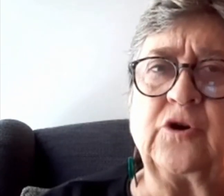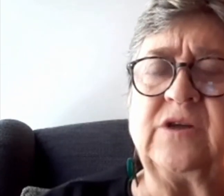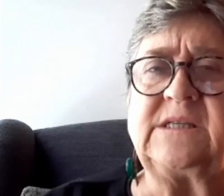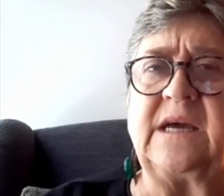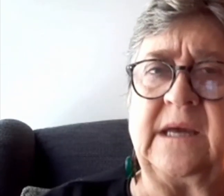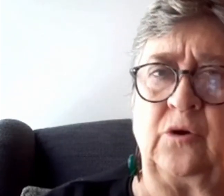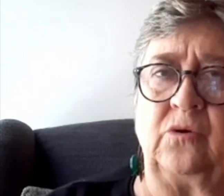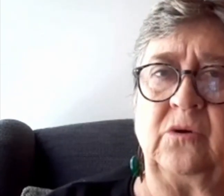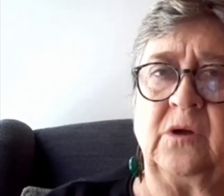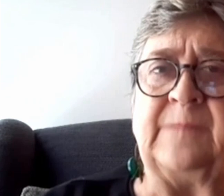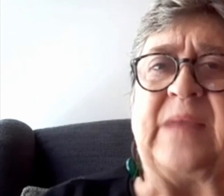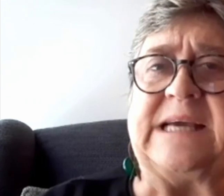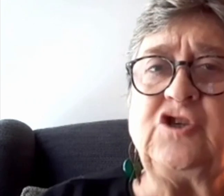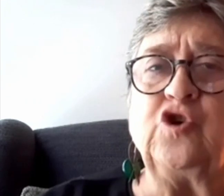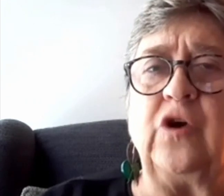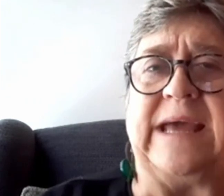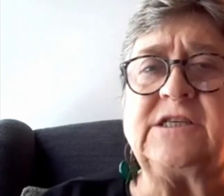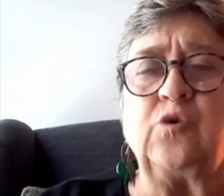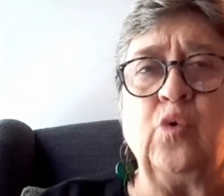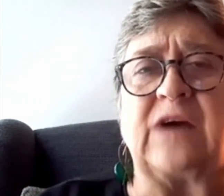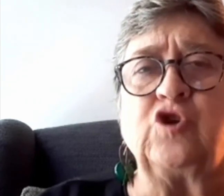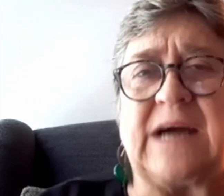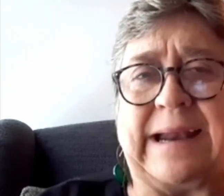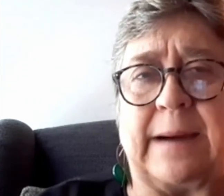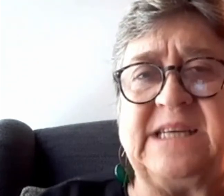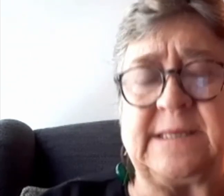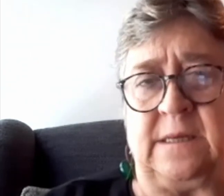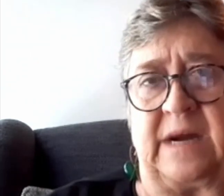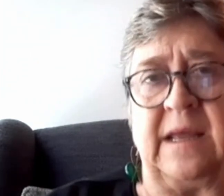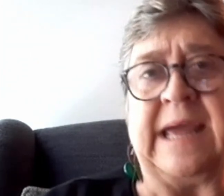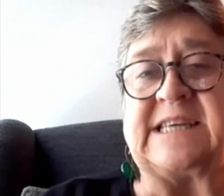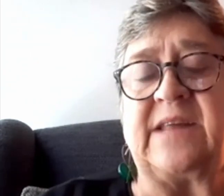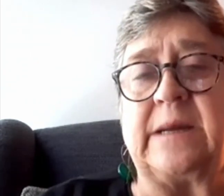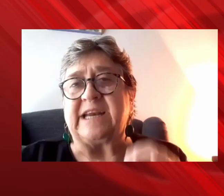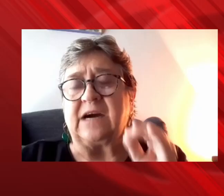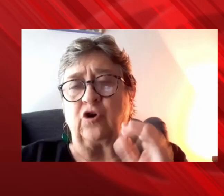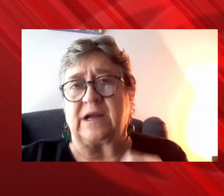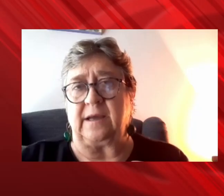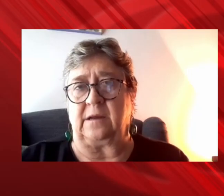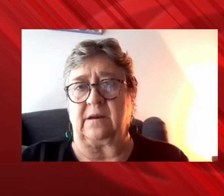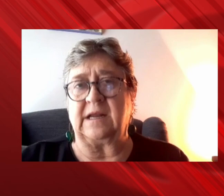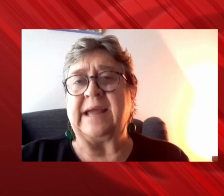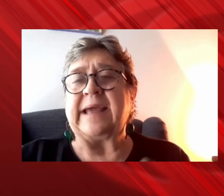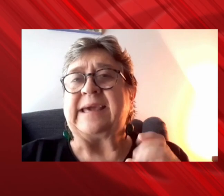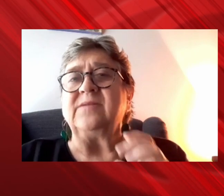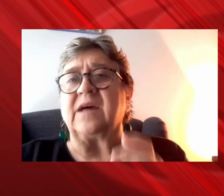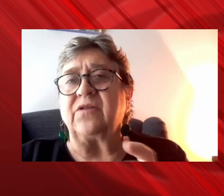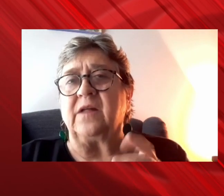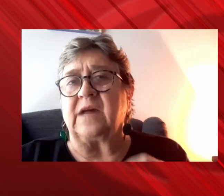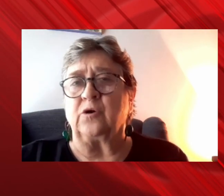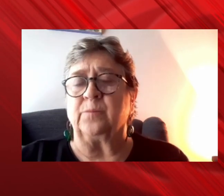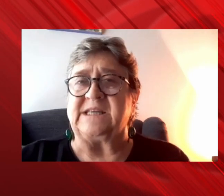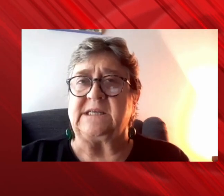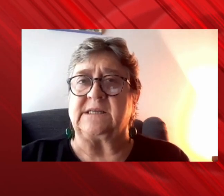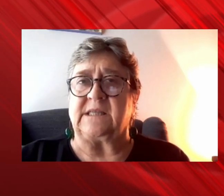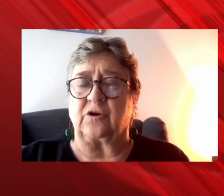país terrorista y quién no. Eso es una cosa gravísima que se debería corregir. ¿Quién